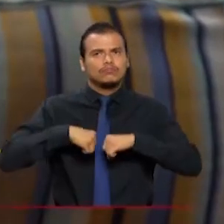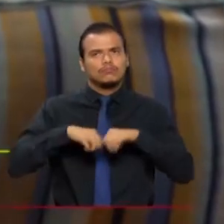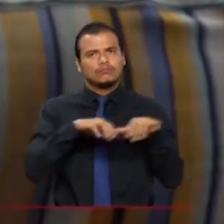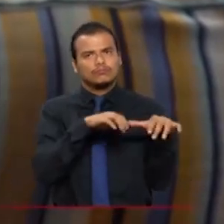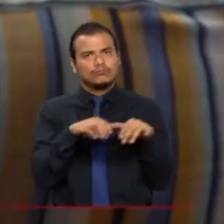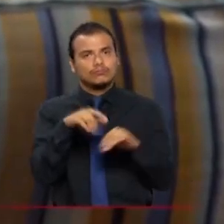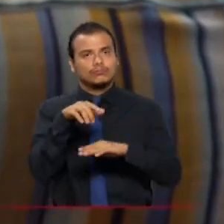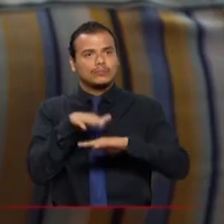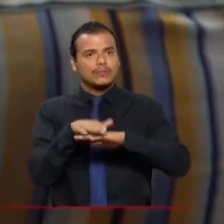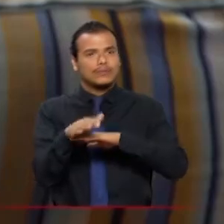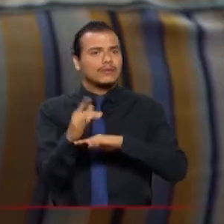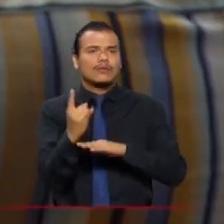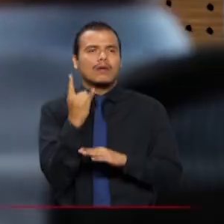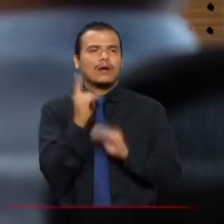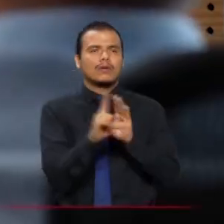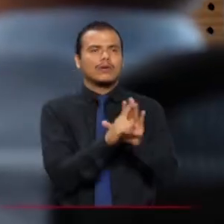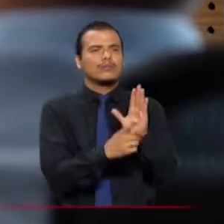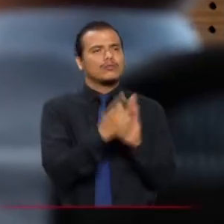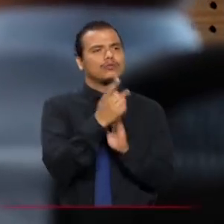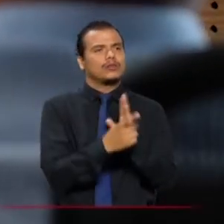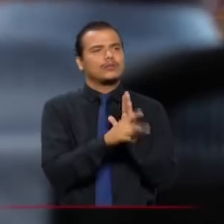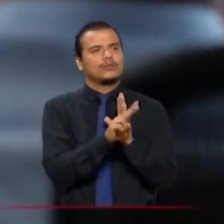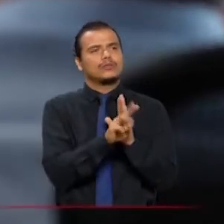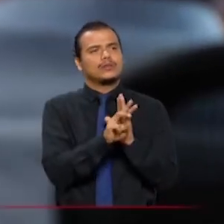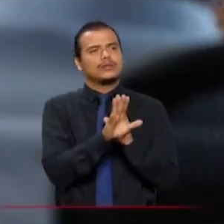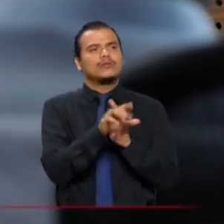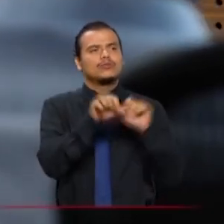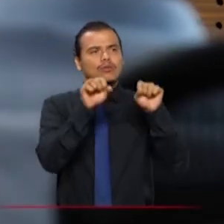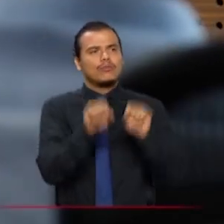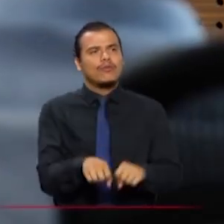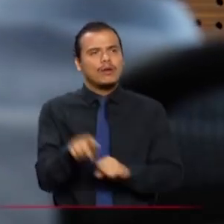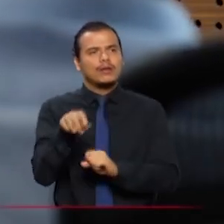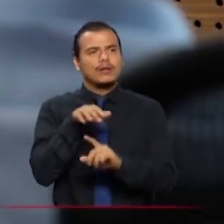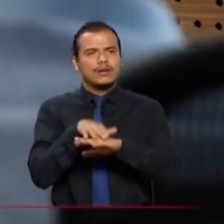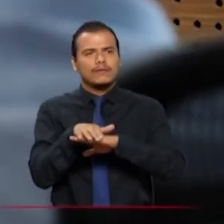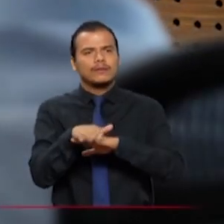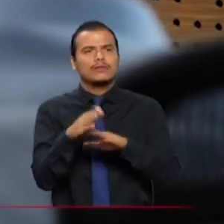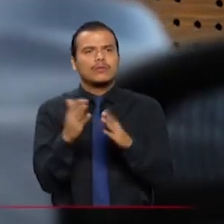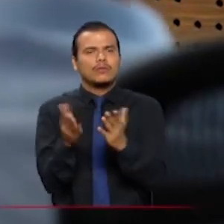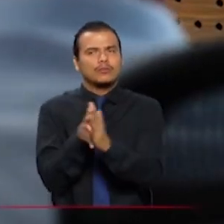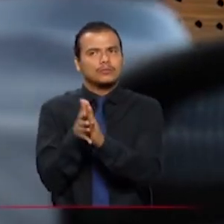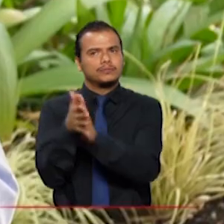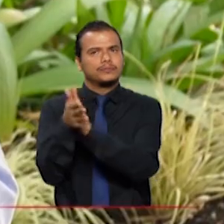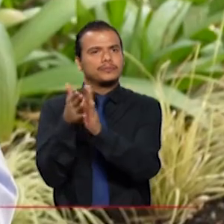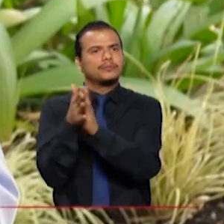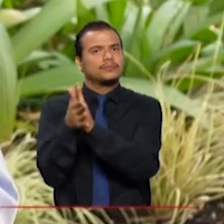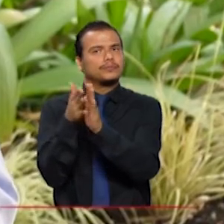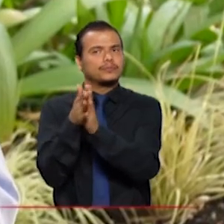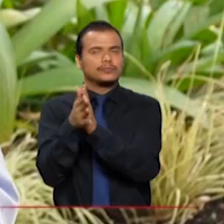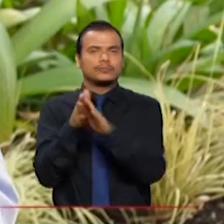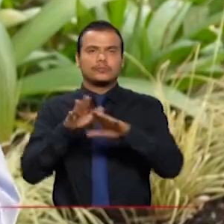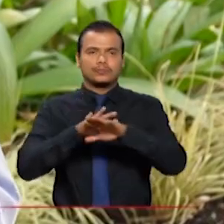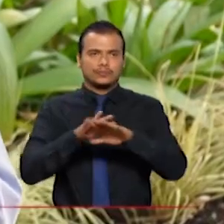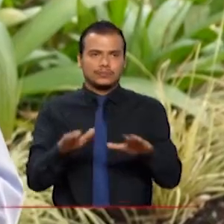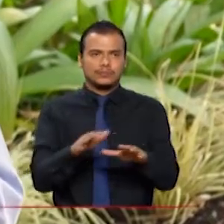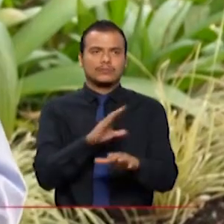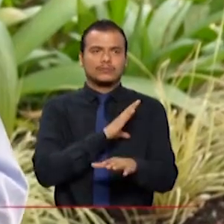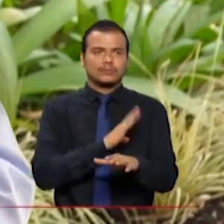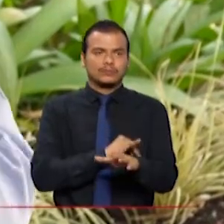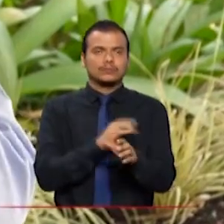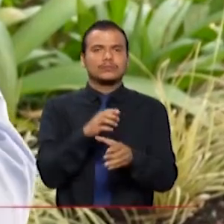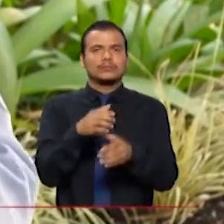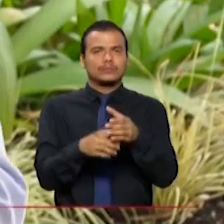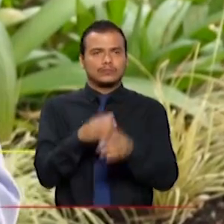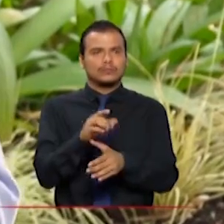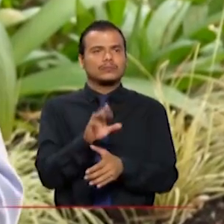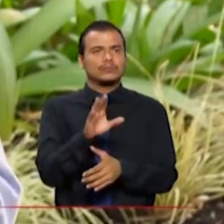efectos que tendría la aprobación del proyecto de ley 235 de 2023. Le hemos expuesto a la Junta de la Cámara de Comercio de Cali